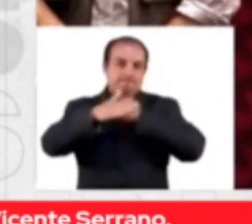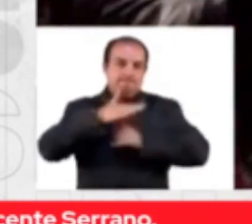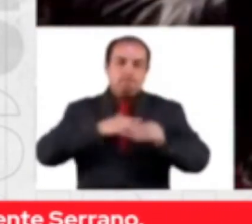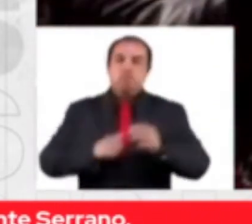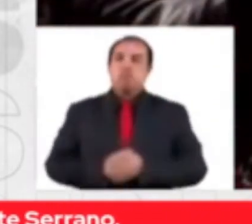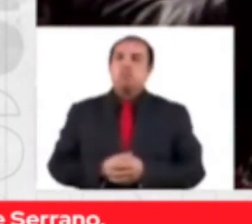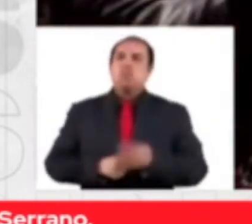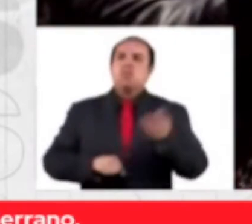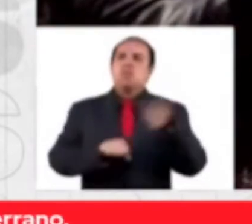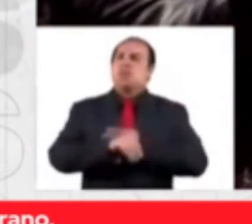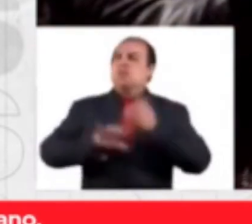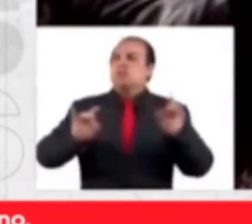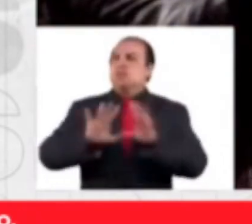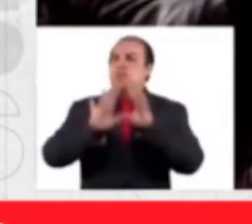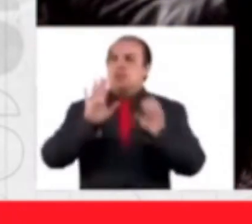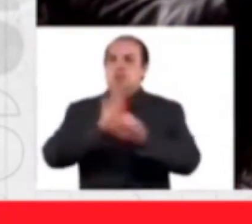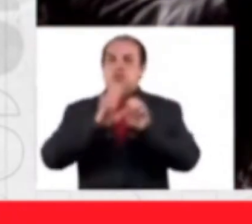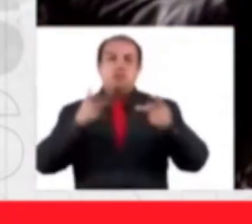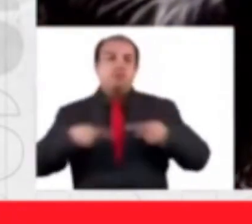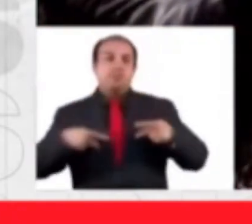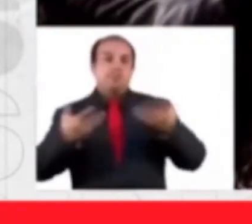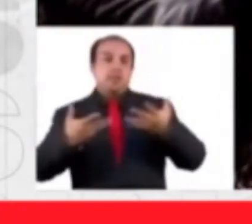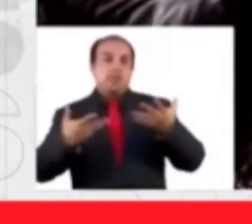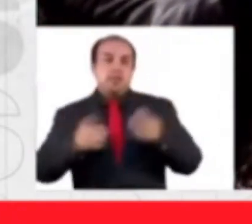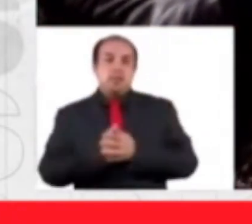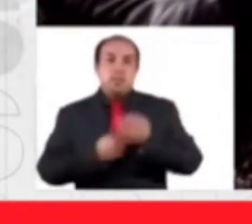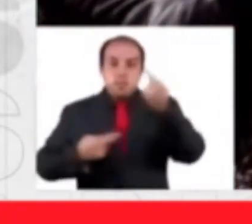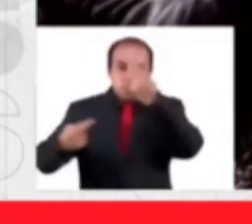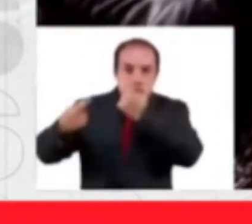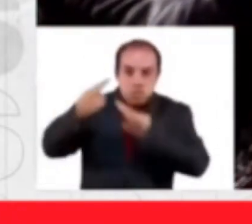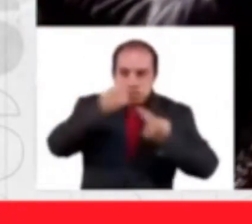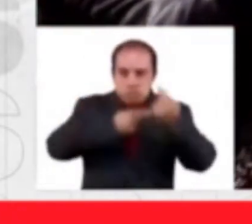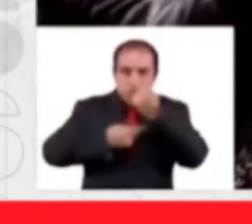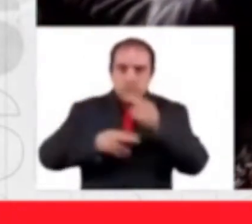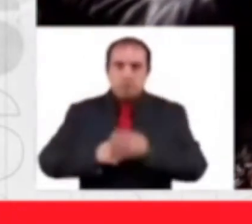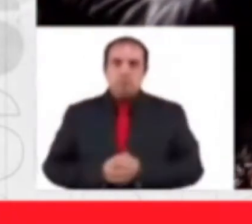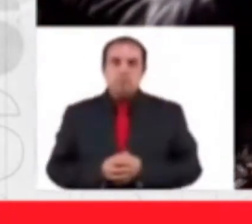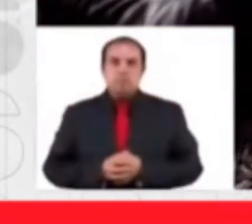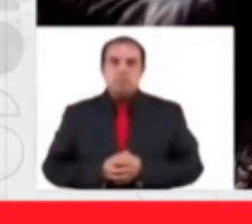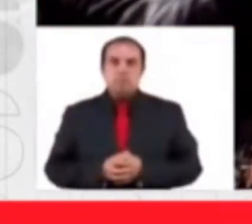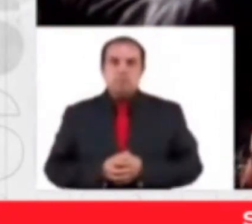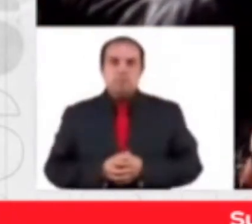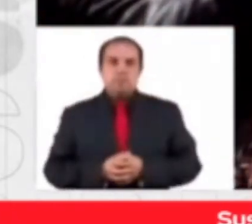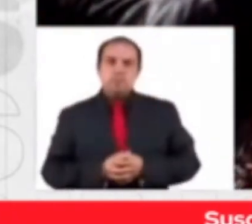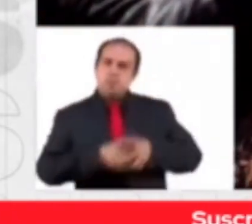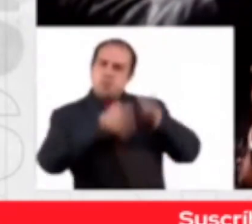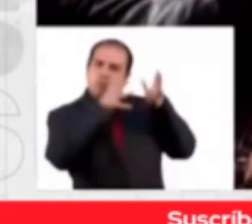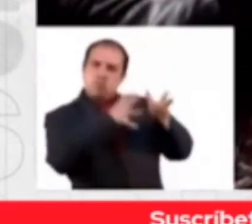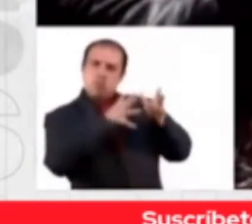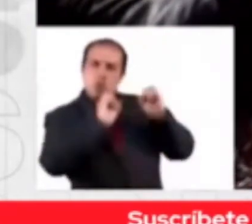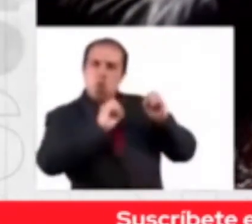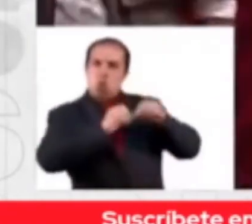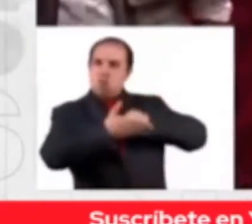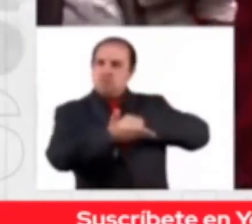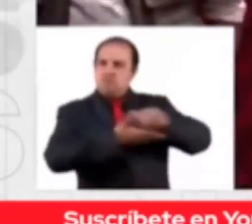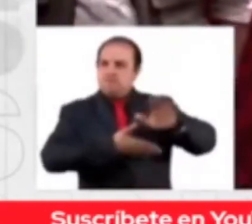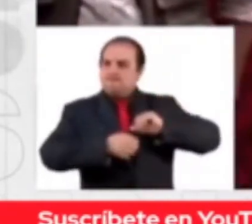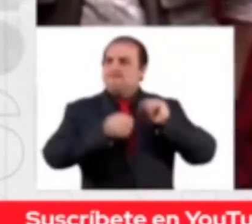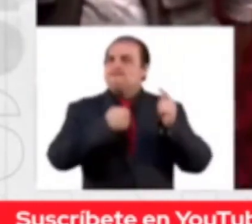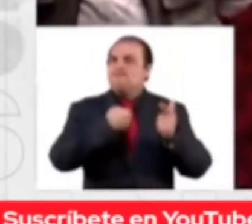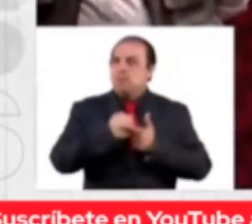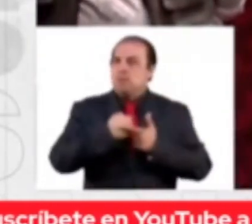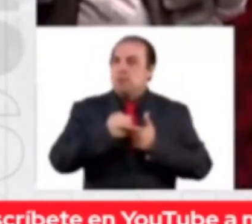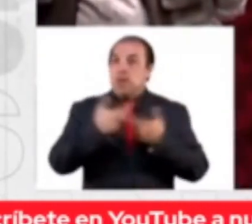ocurre en estos casos? Es decir, con las personas que están haciendo estas revisiones, ¿se les llama la atención? ¿Hay un despido? No, pues tiene que hacer una